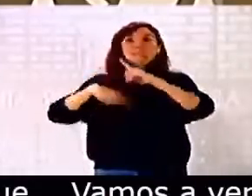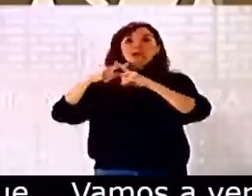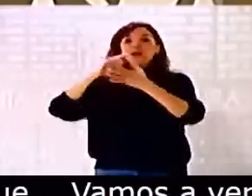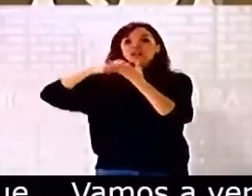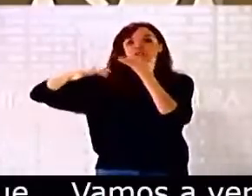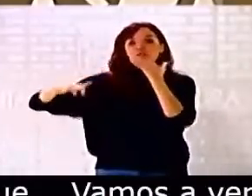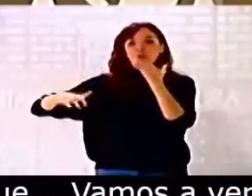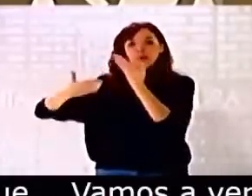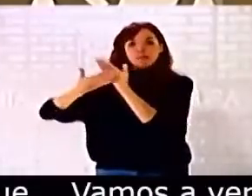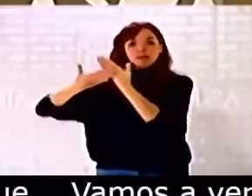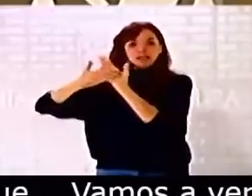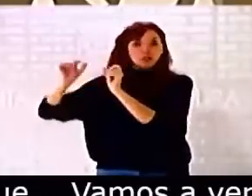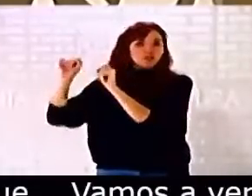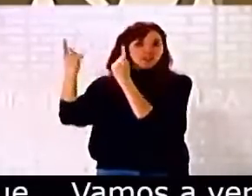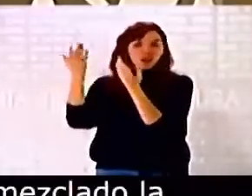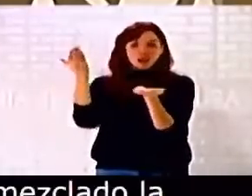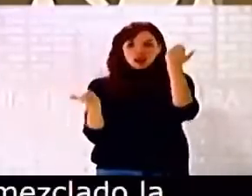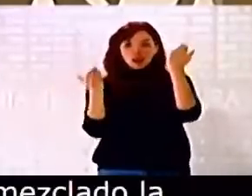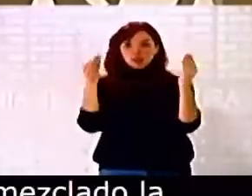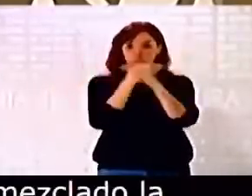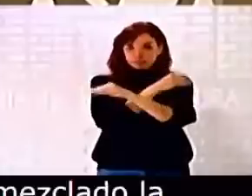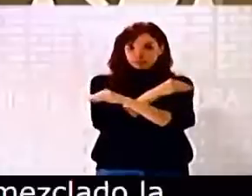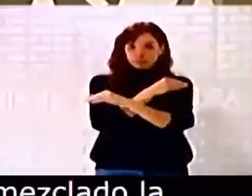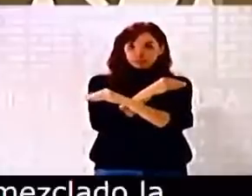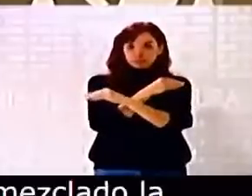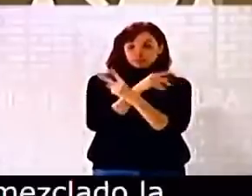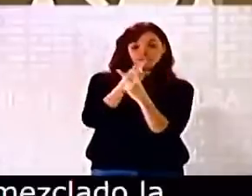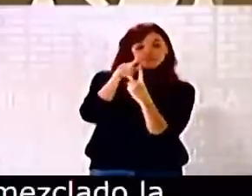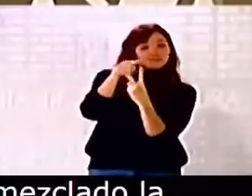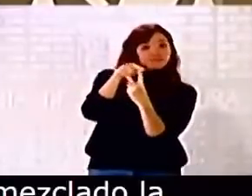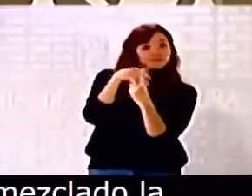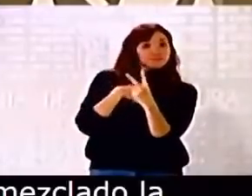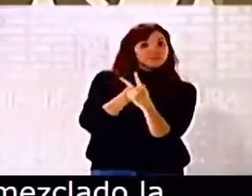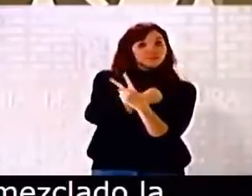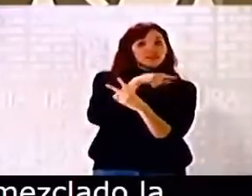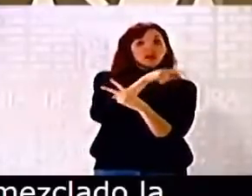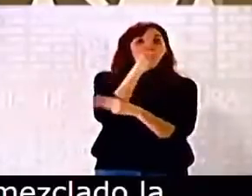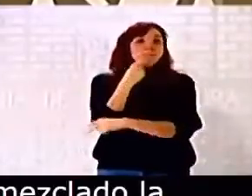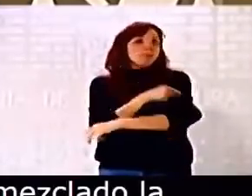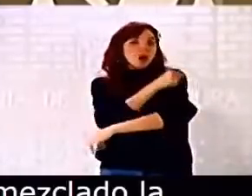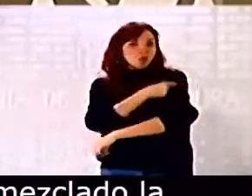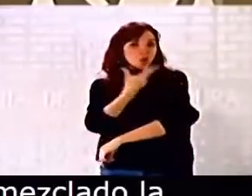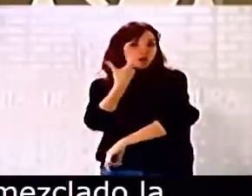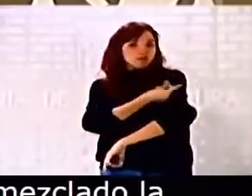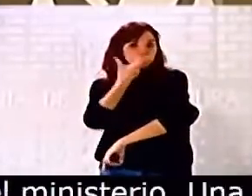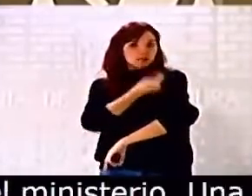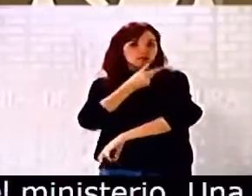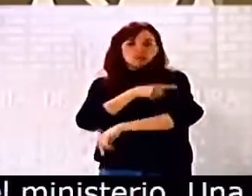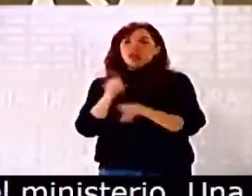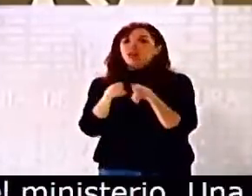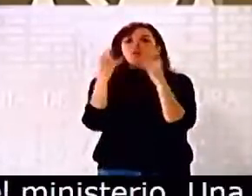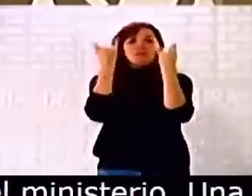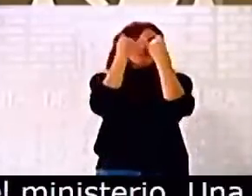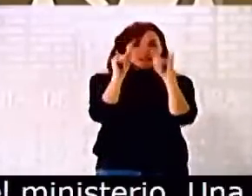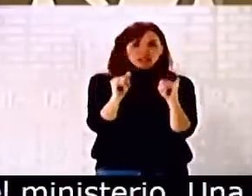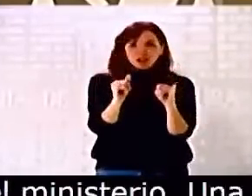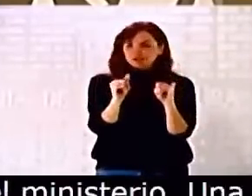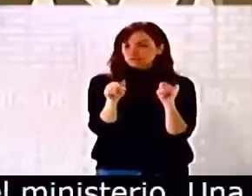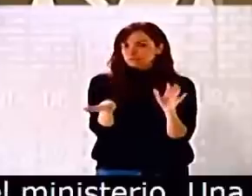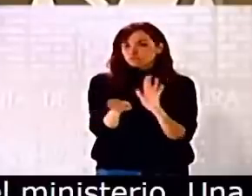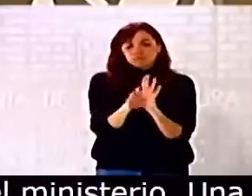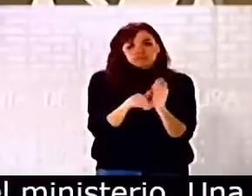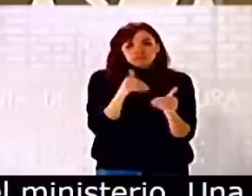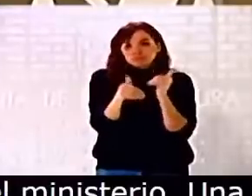parte del Ministerio. Una cosa es la vacunación, que nosotros la vamos a hacer sin festivos, es decir, se va a seguir